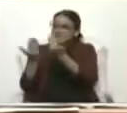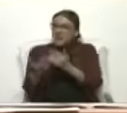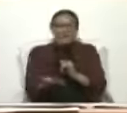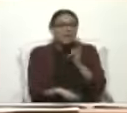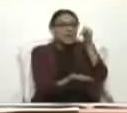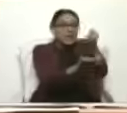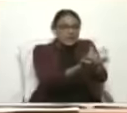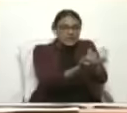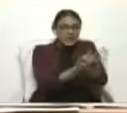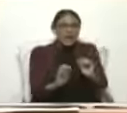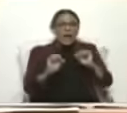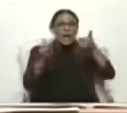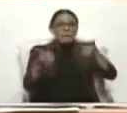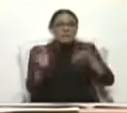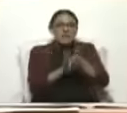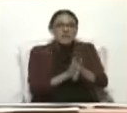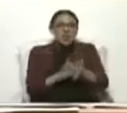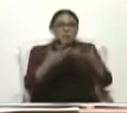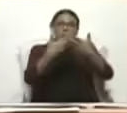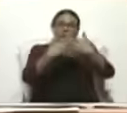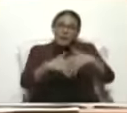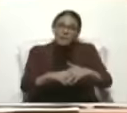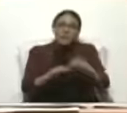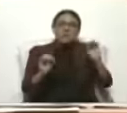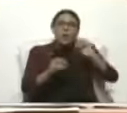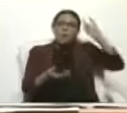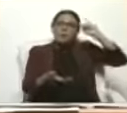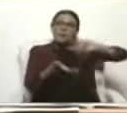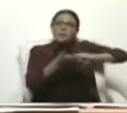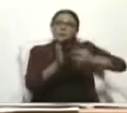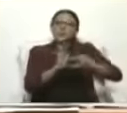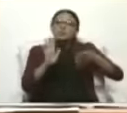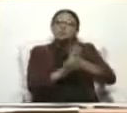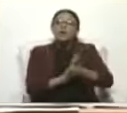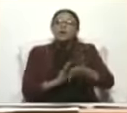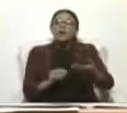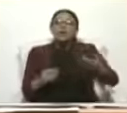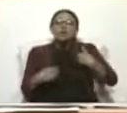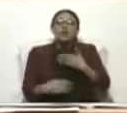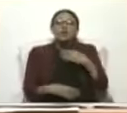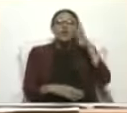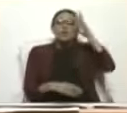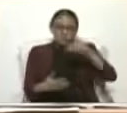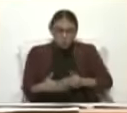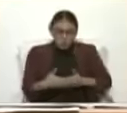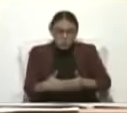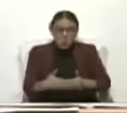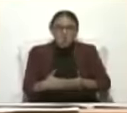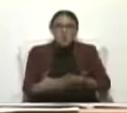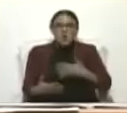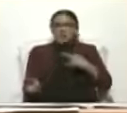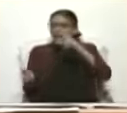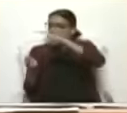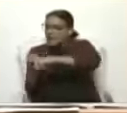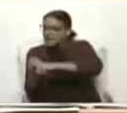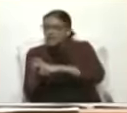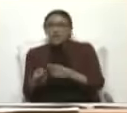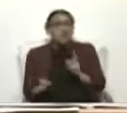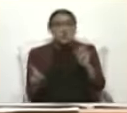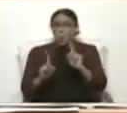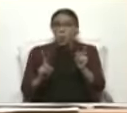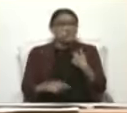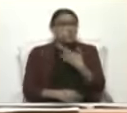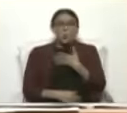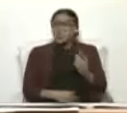tu empresa. Es más, hasta para la planificación de hijos, las parejas dicen, no, yo no voy a tener hijos ahorita